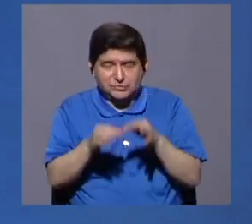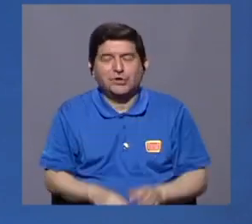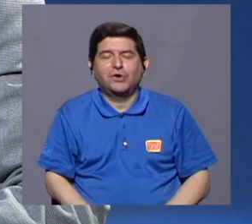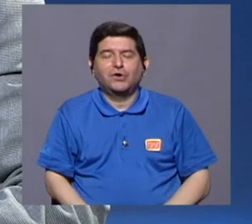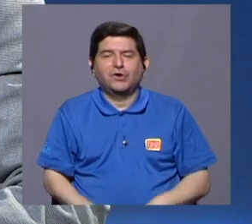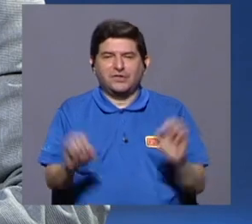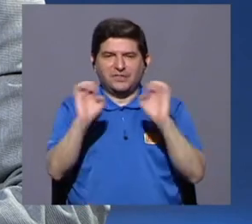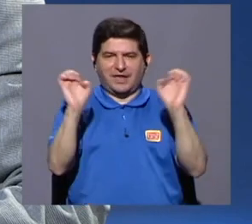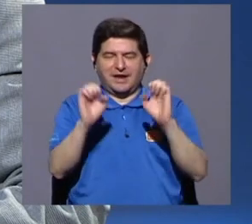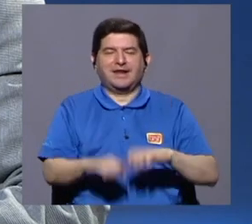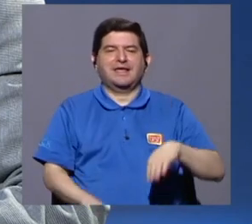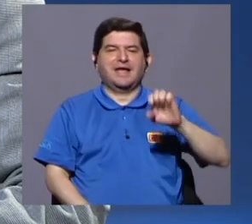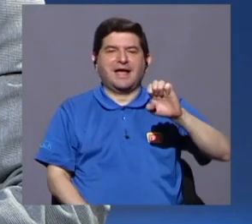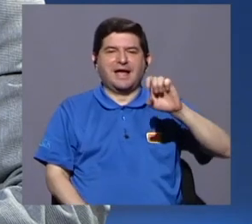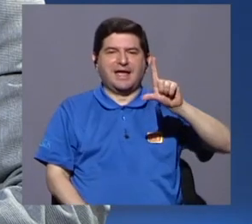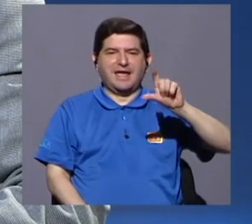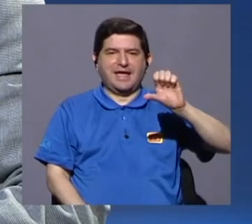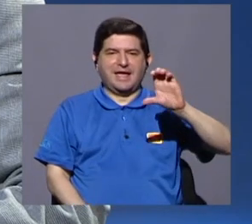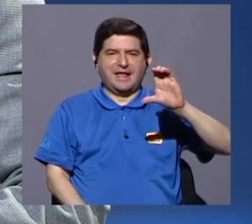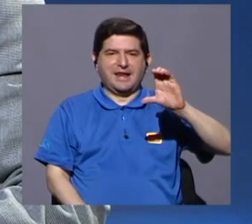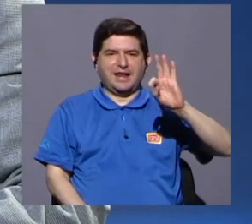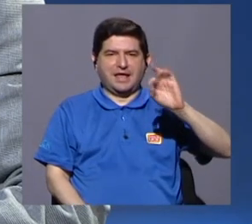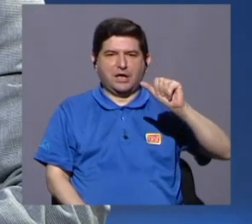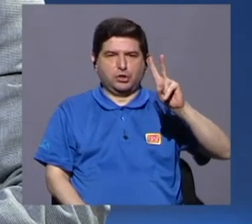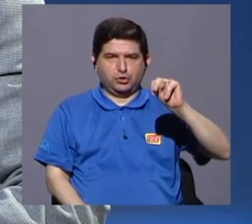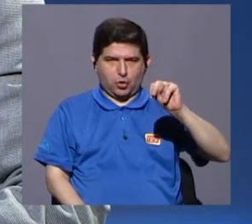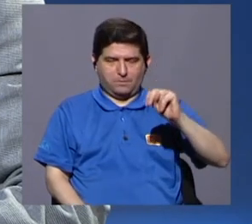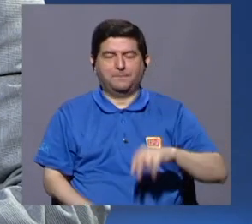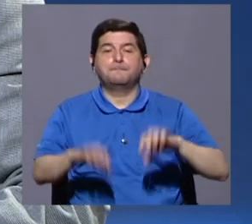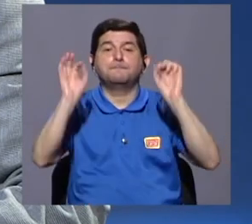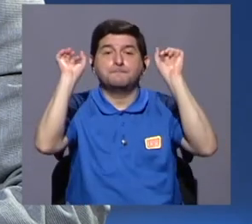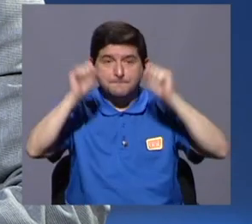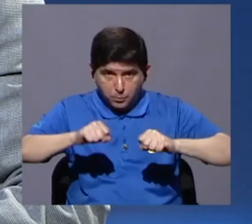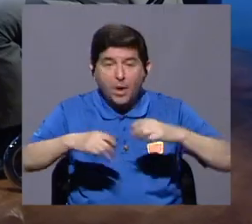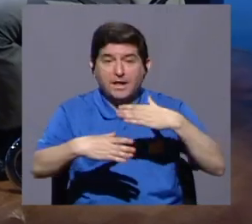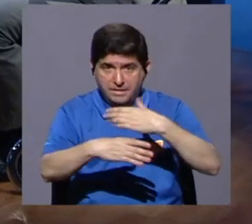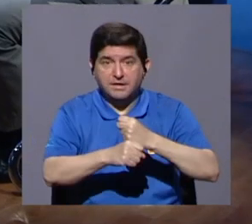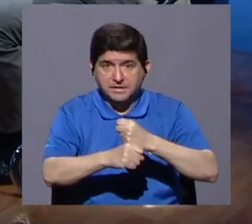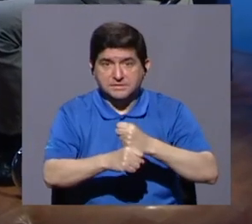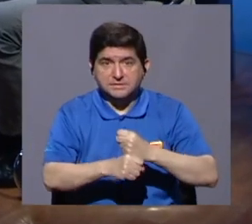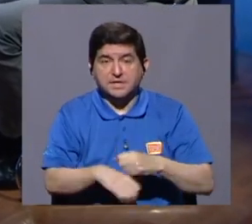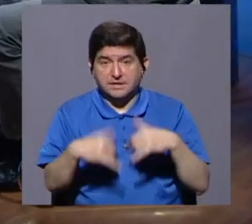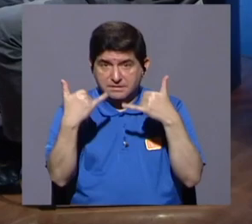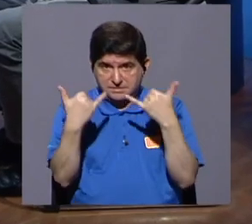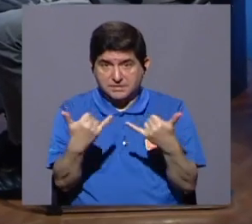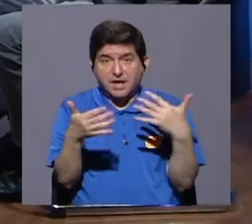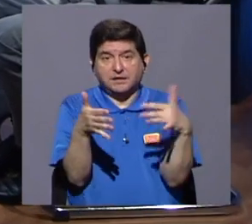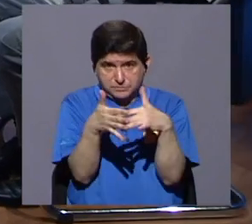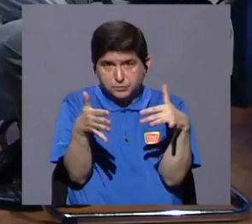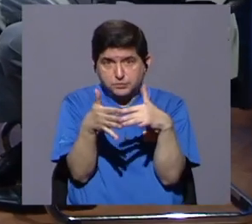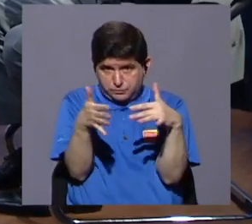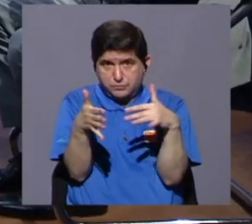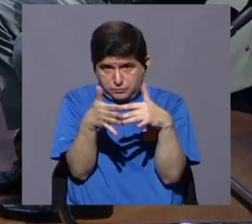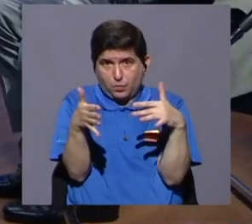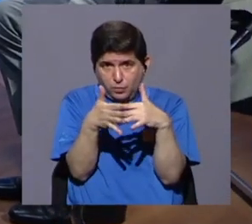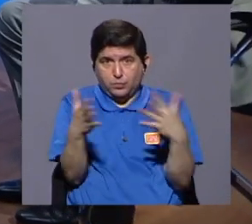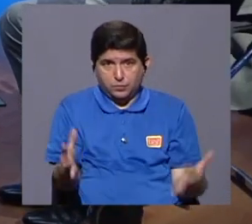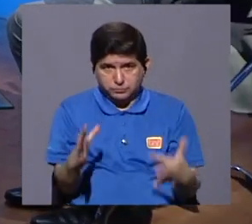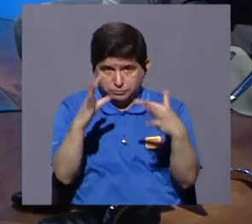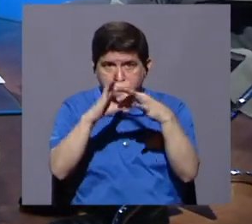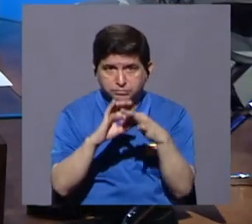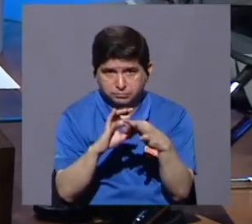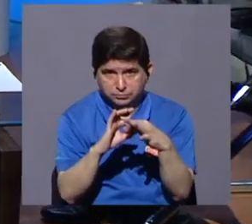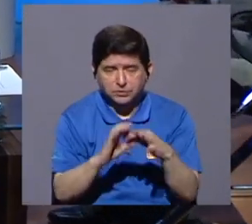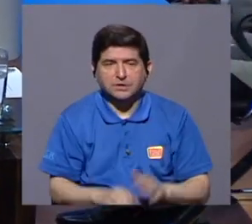entonces con base a esto se se pueden hacer porque se hace para estudios acerca de